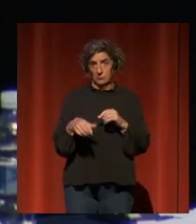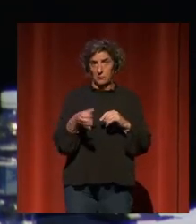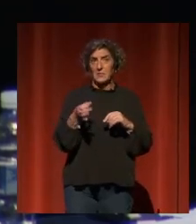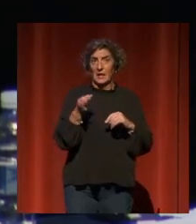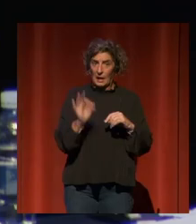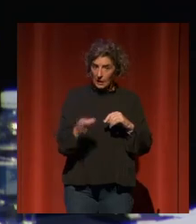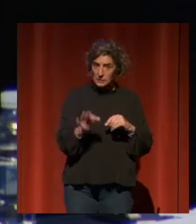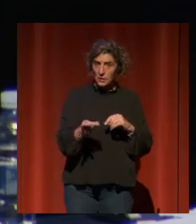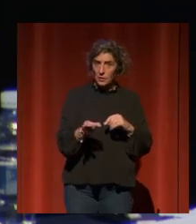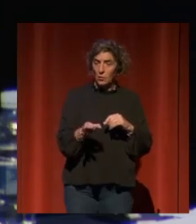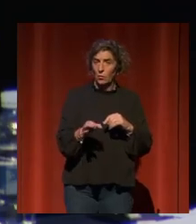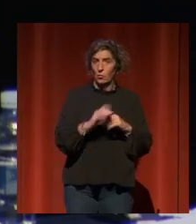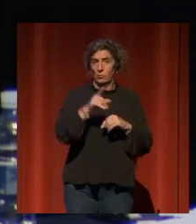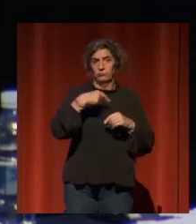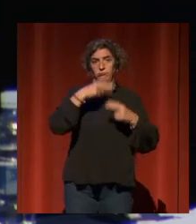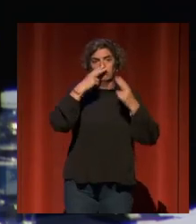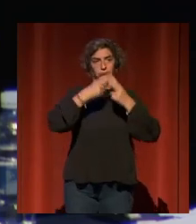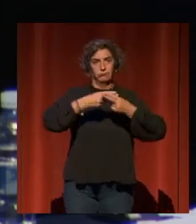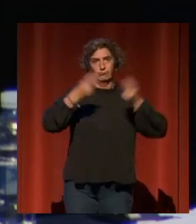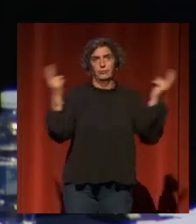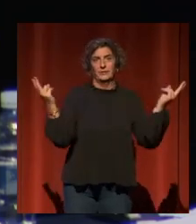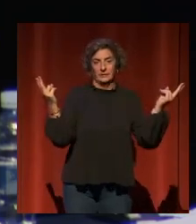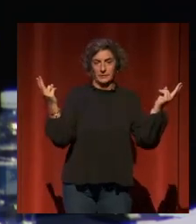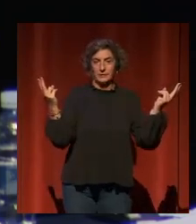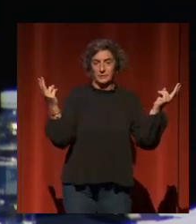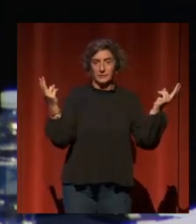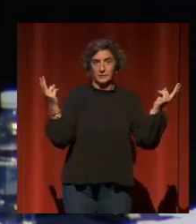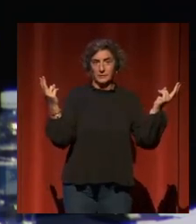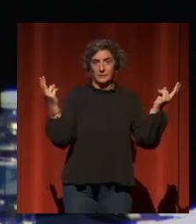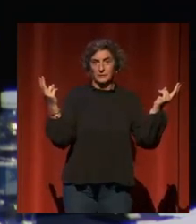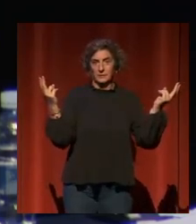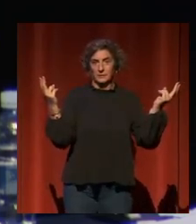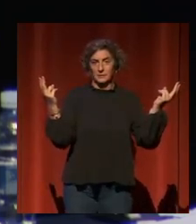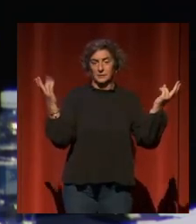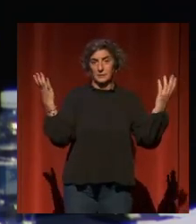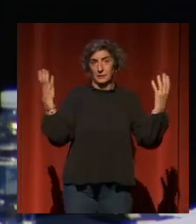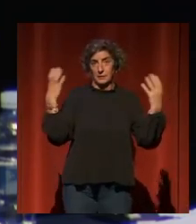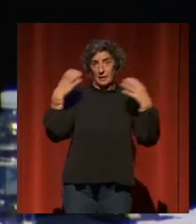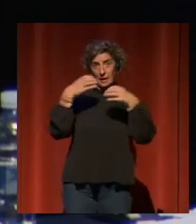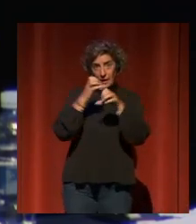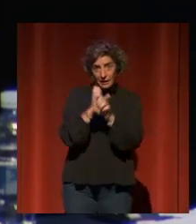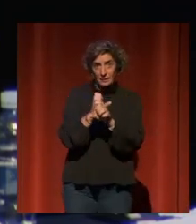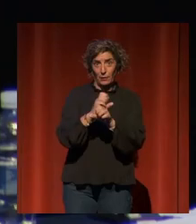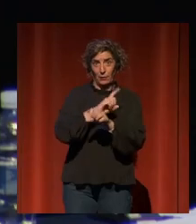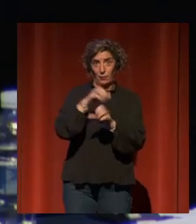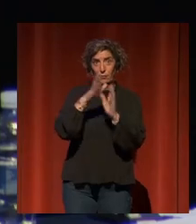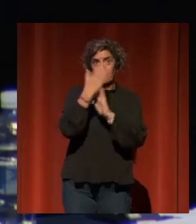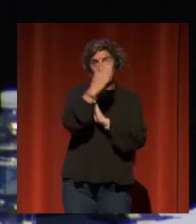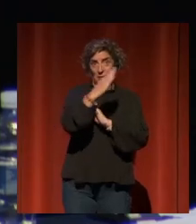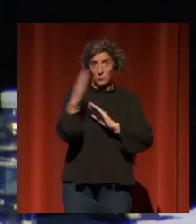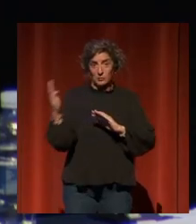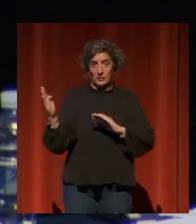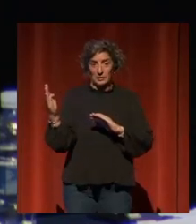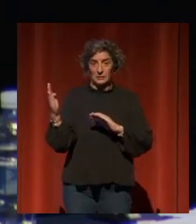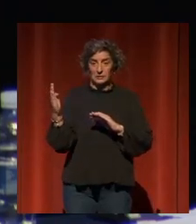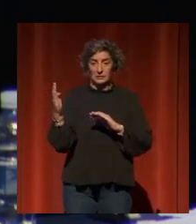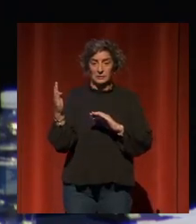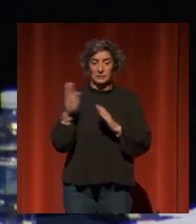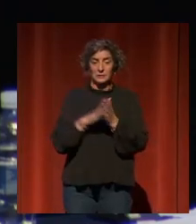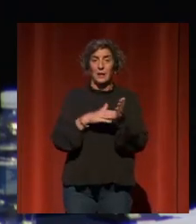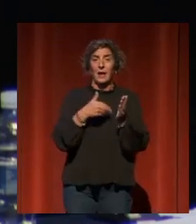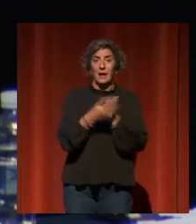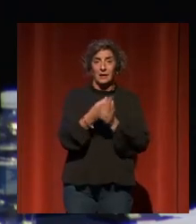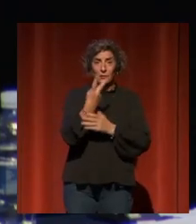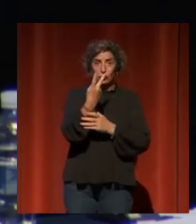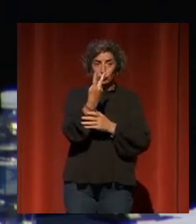visibilidad y la atención eh para las bibliotecas eh Hasta